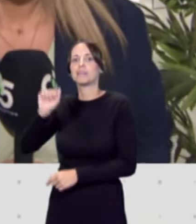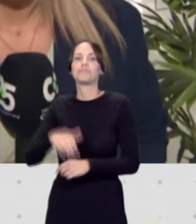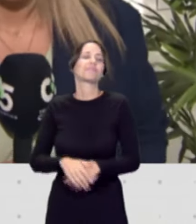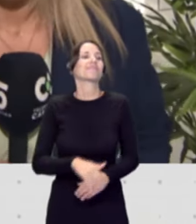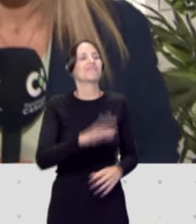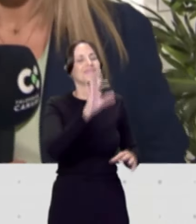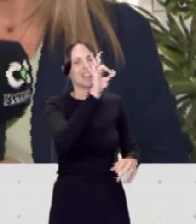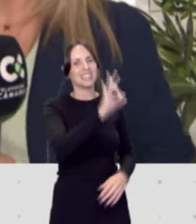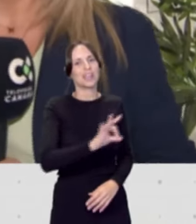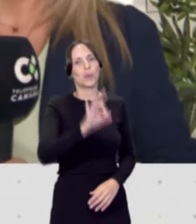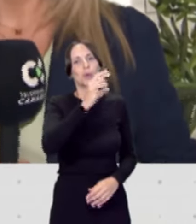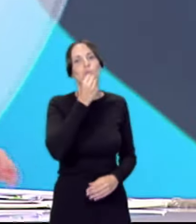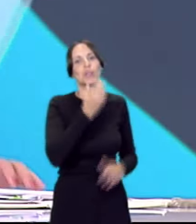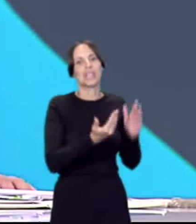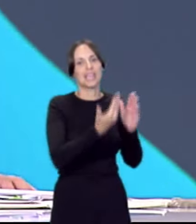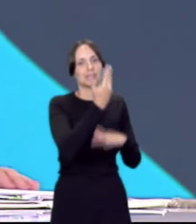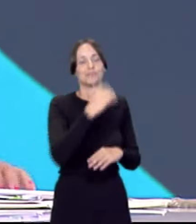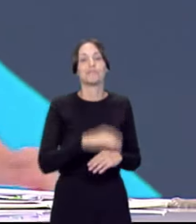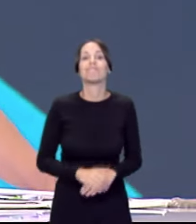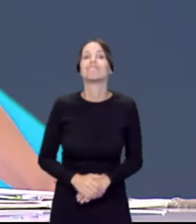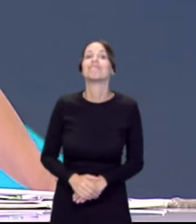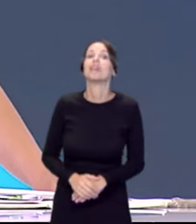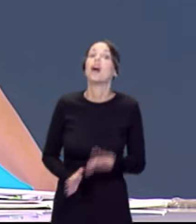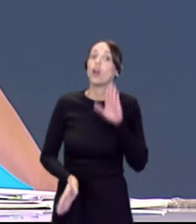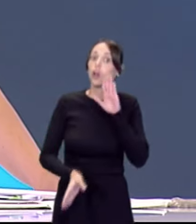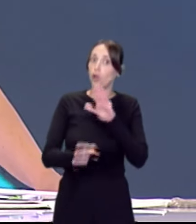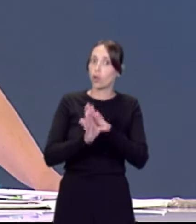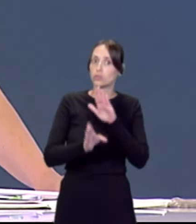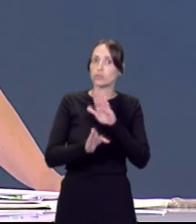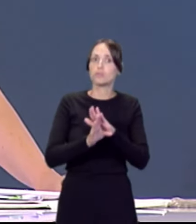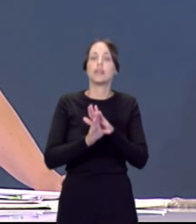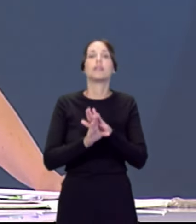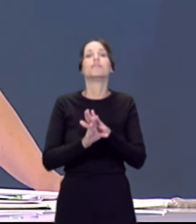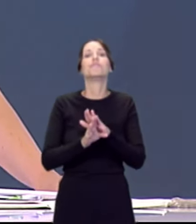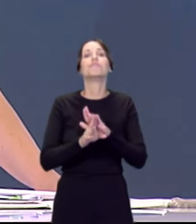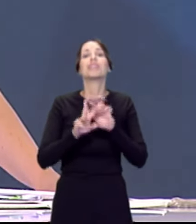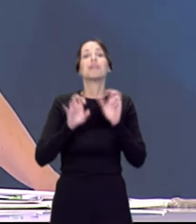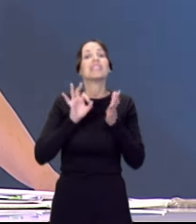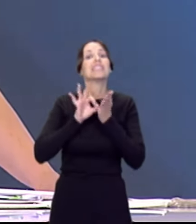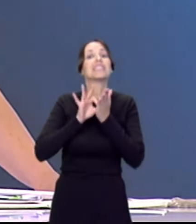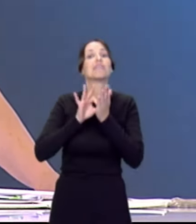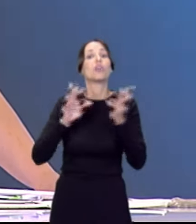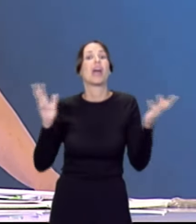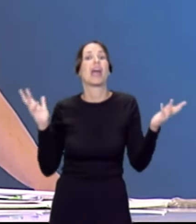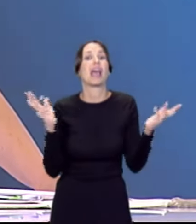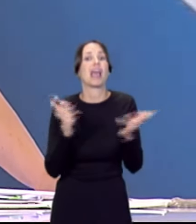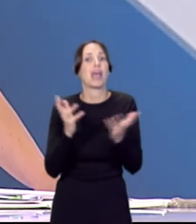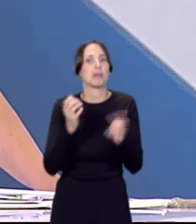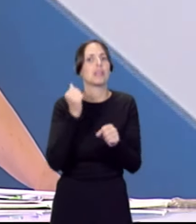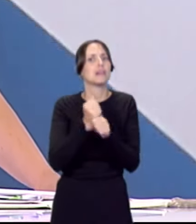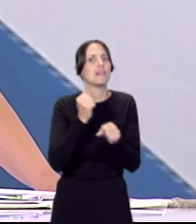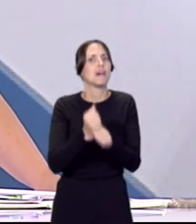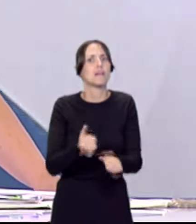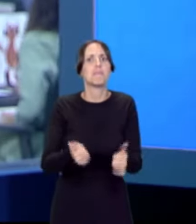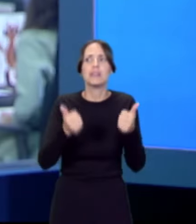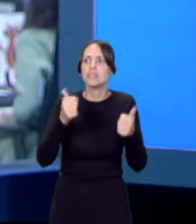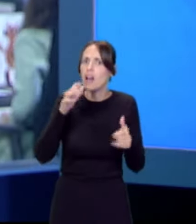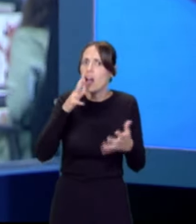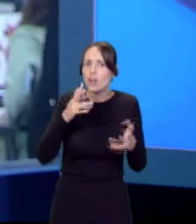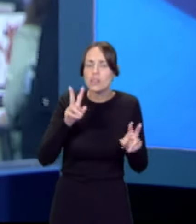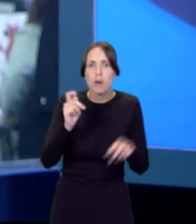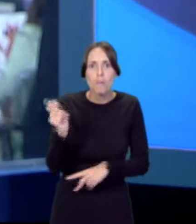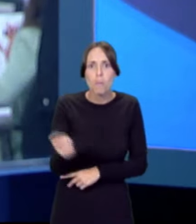Hasta luego, buen día. Nosotros continuamos más intervenciones de los servicios de emergencia, esta vez de los bomberos. María Herrera.